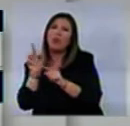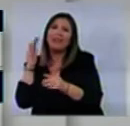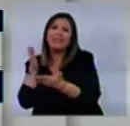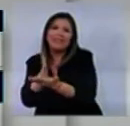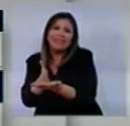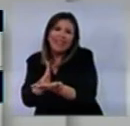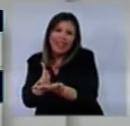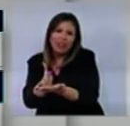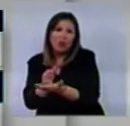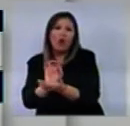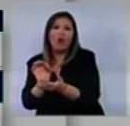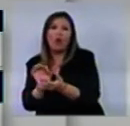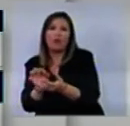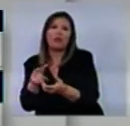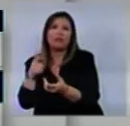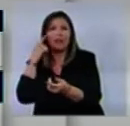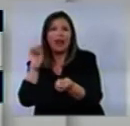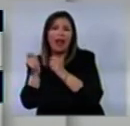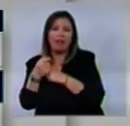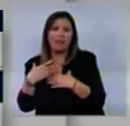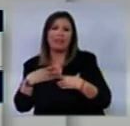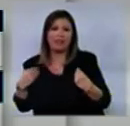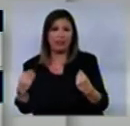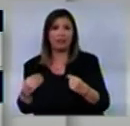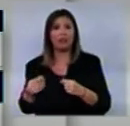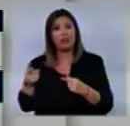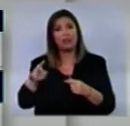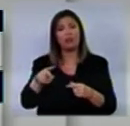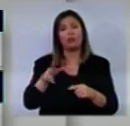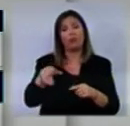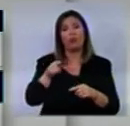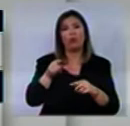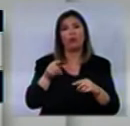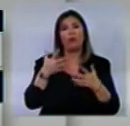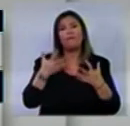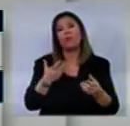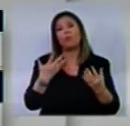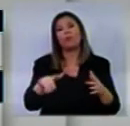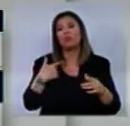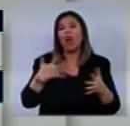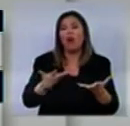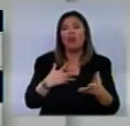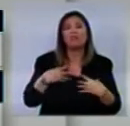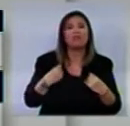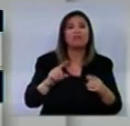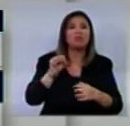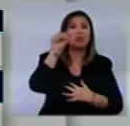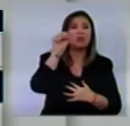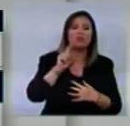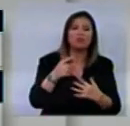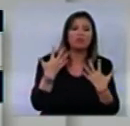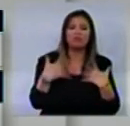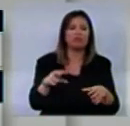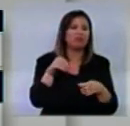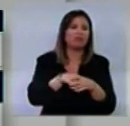y bueno esa es el motivo por el cual este al no haber compatibilidad entre poder conformar un espacio